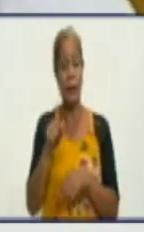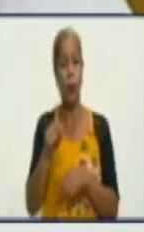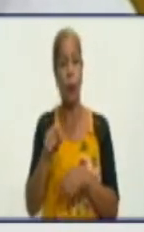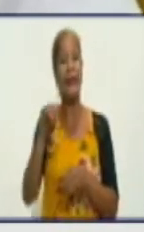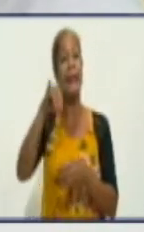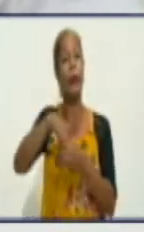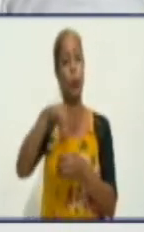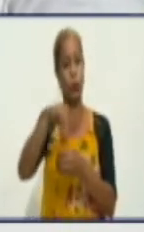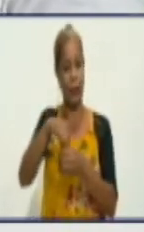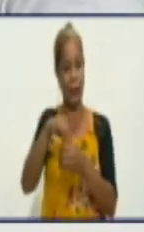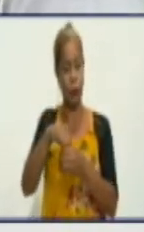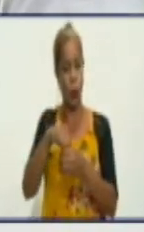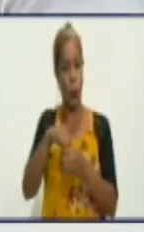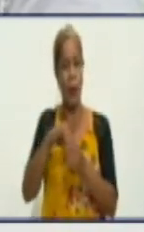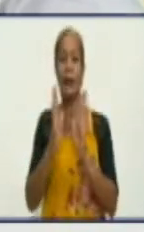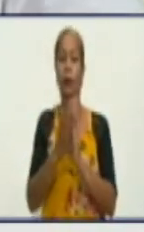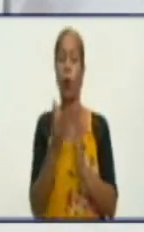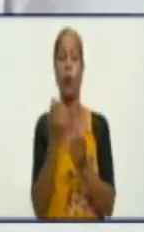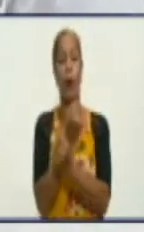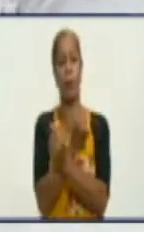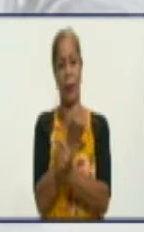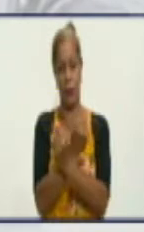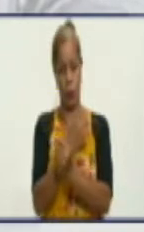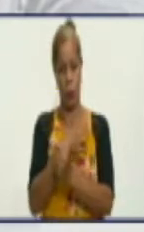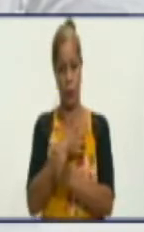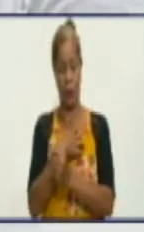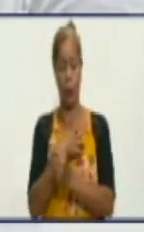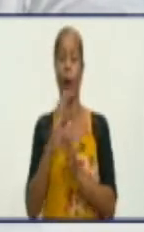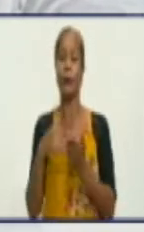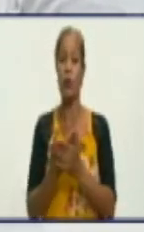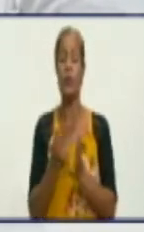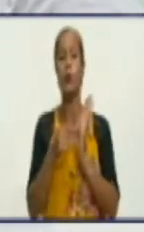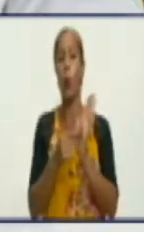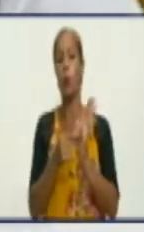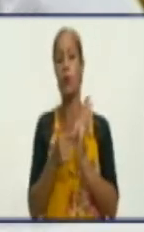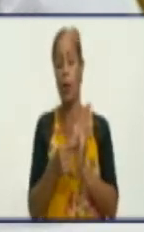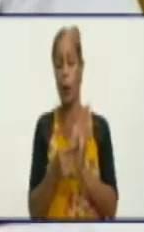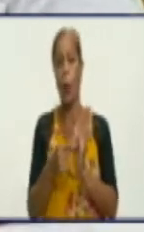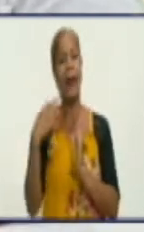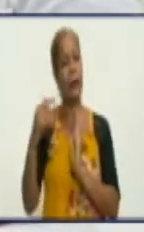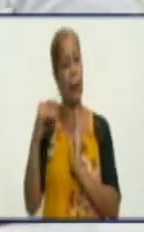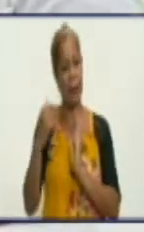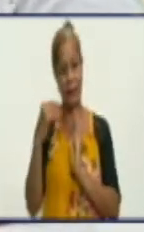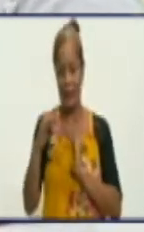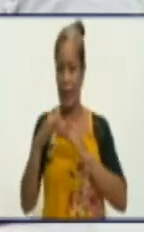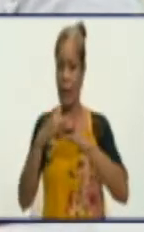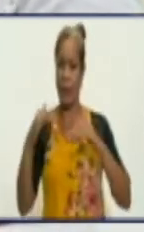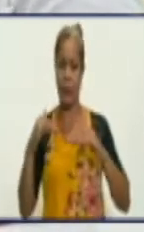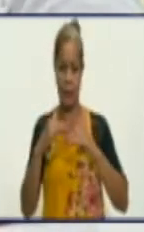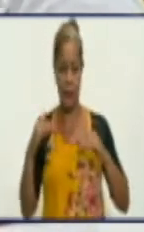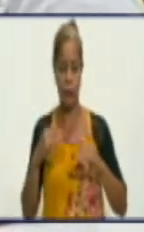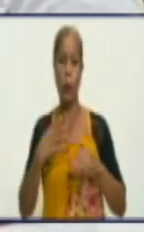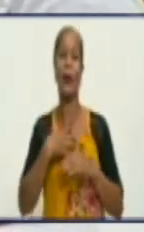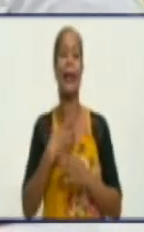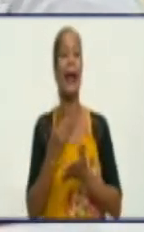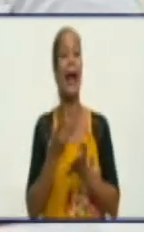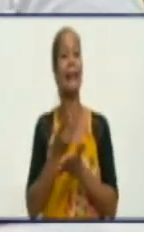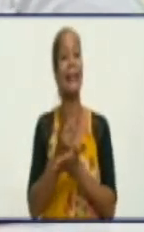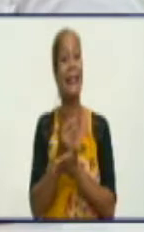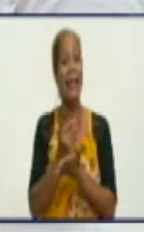la regulación de la tensión arterial. Por lo tanto, yo aconsejo que sigan practicando ejercicio, que tengan una dieta saludable, que usen,